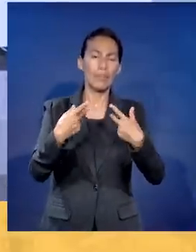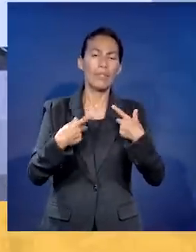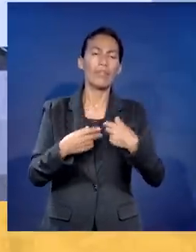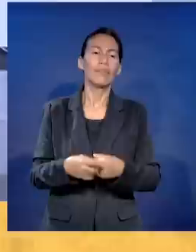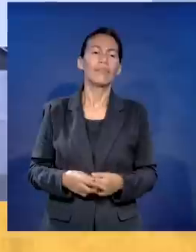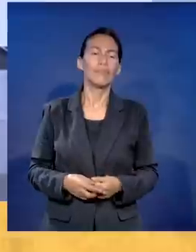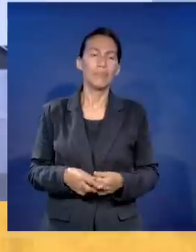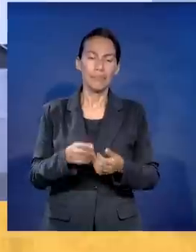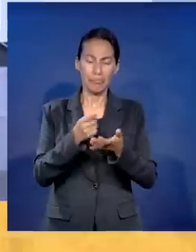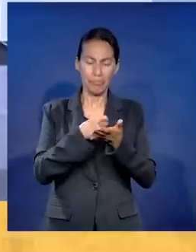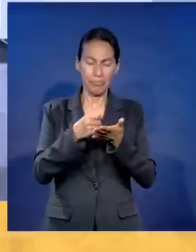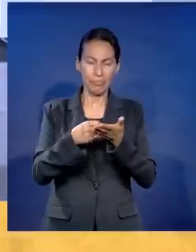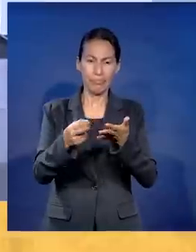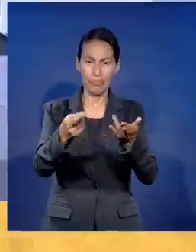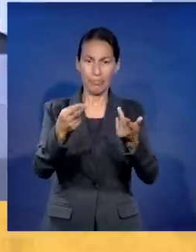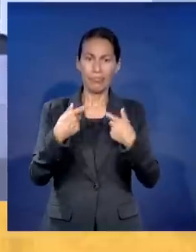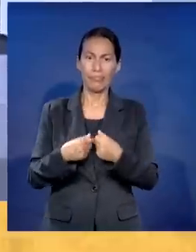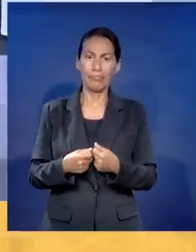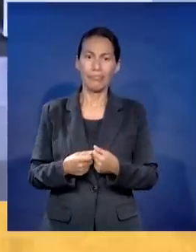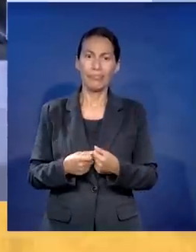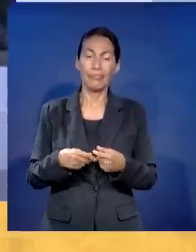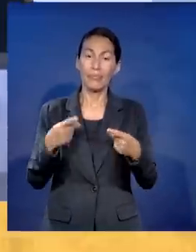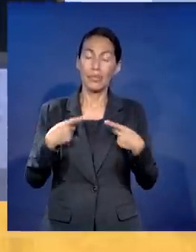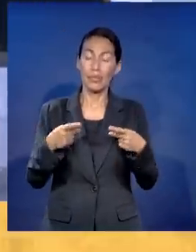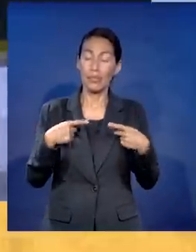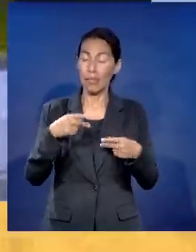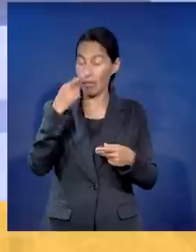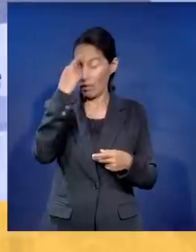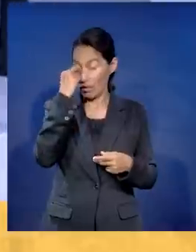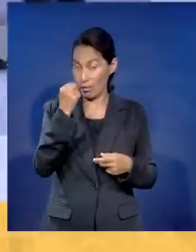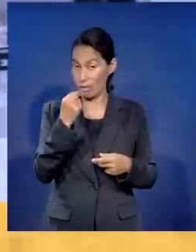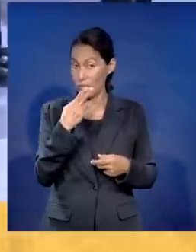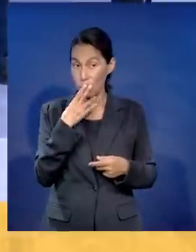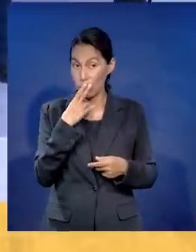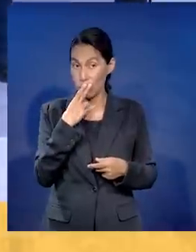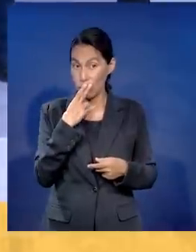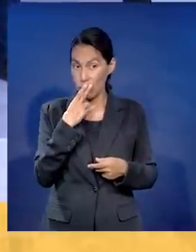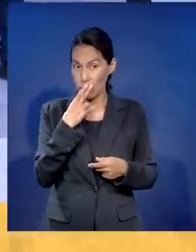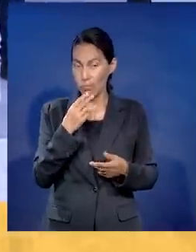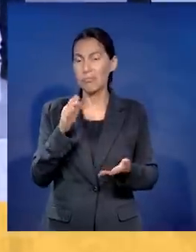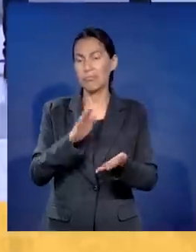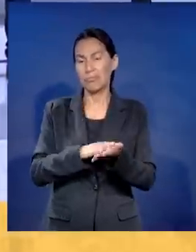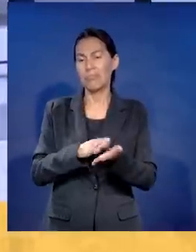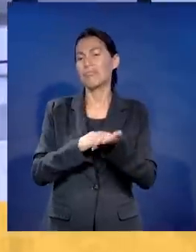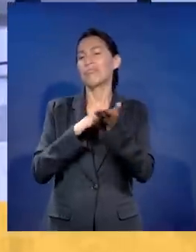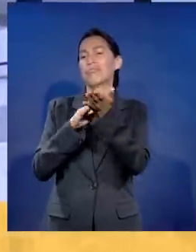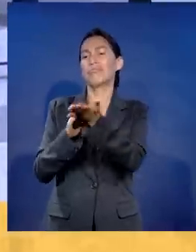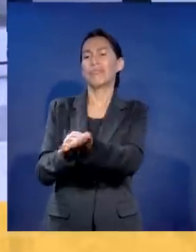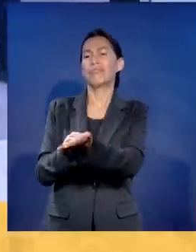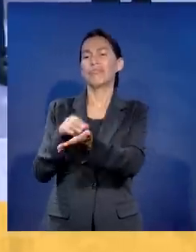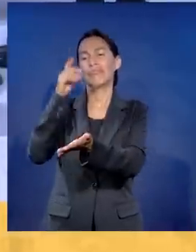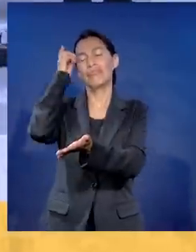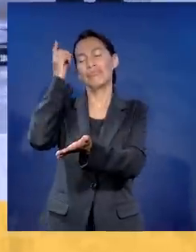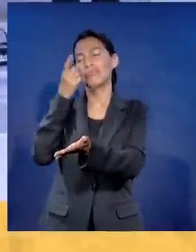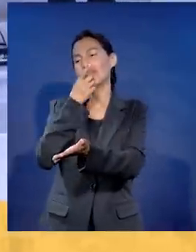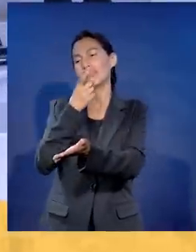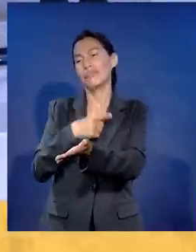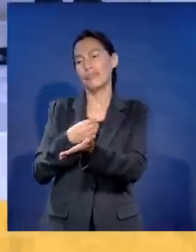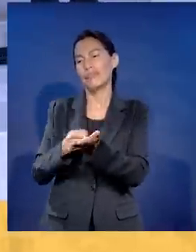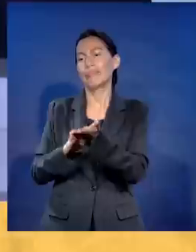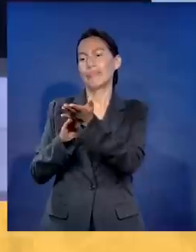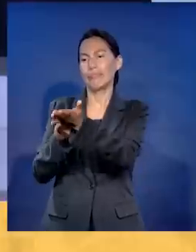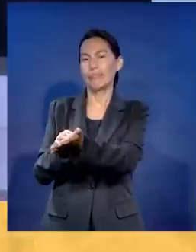traigan las escrituras Amén y si la persona no está usando la razón Qué cosa Va a ser la persona aquí está las escrituras